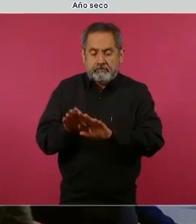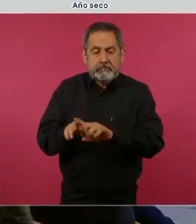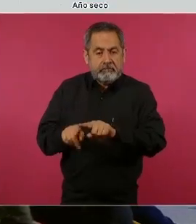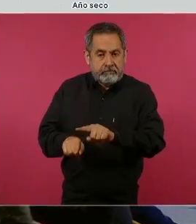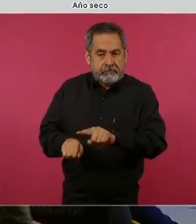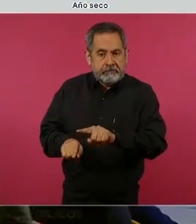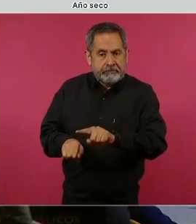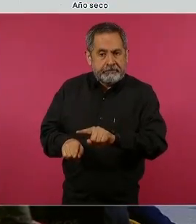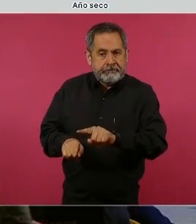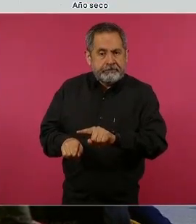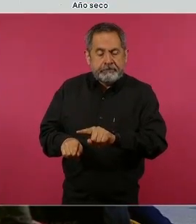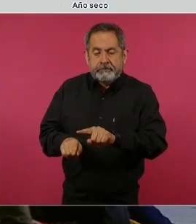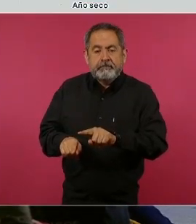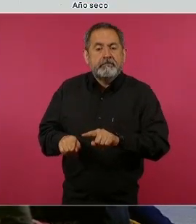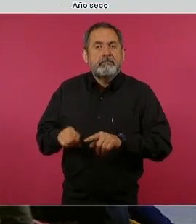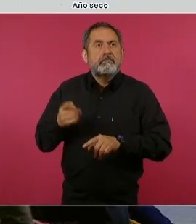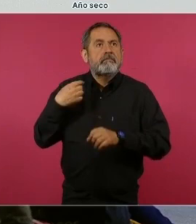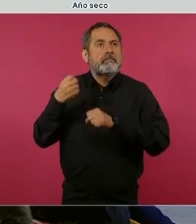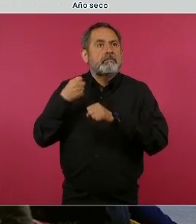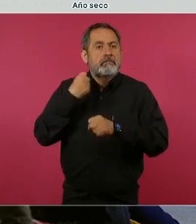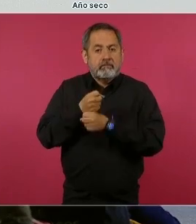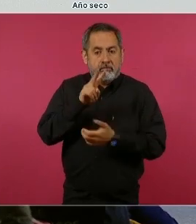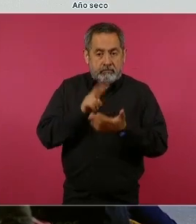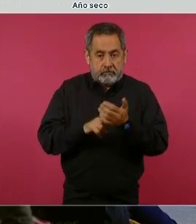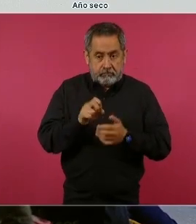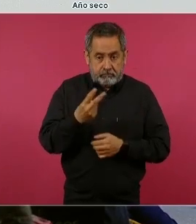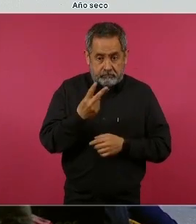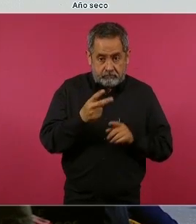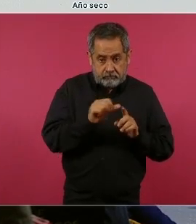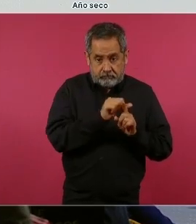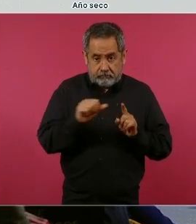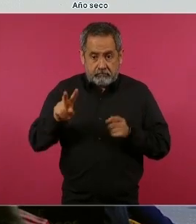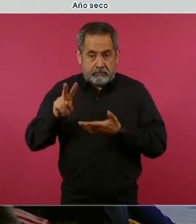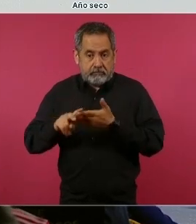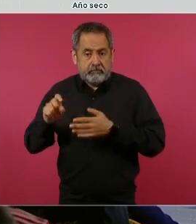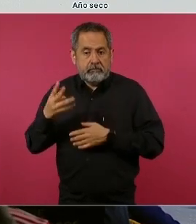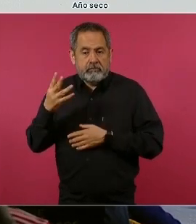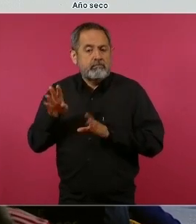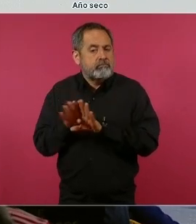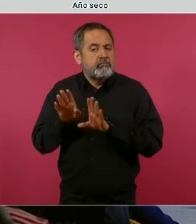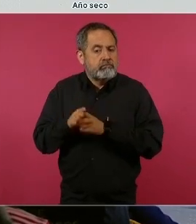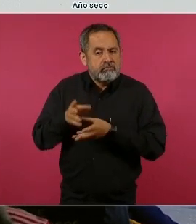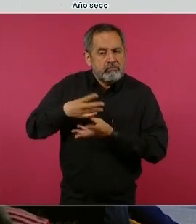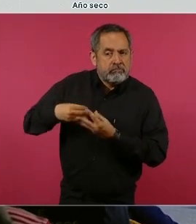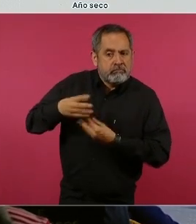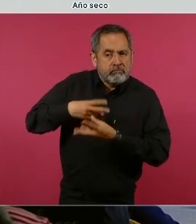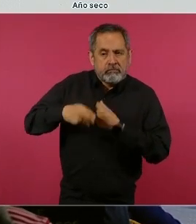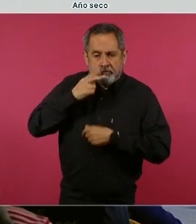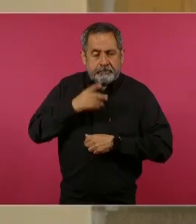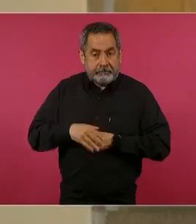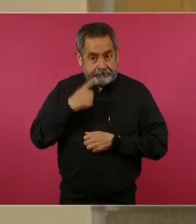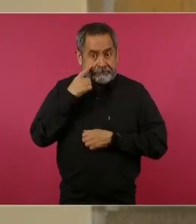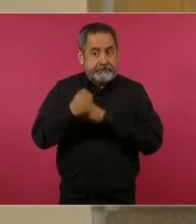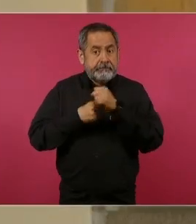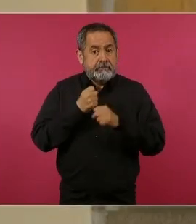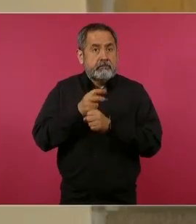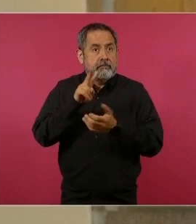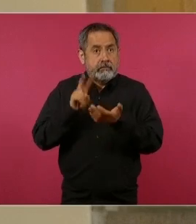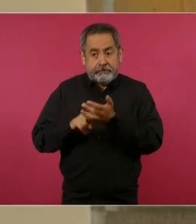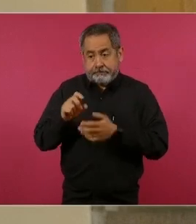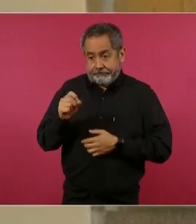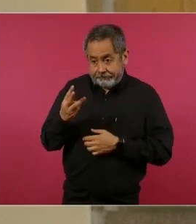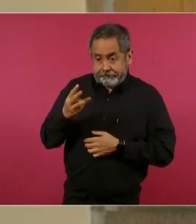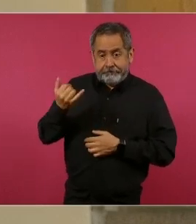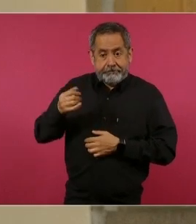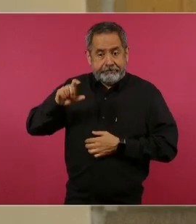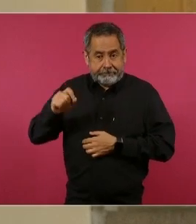este proceso hidroeléctrico de los años 2022 al 2024. En el 2023 y en el 2024,